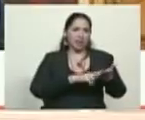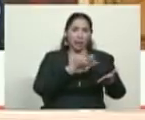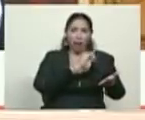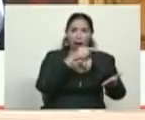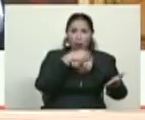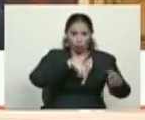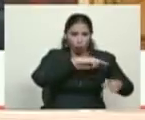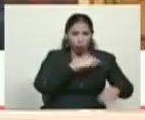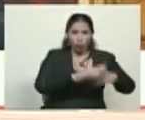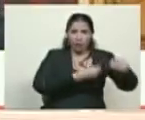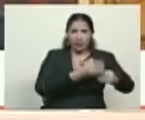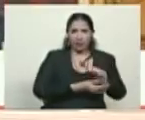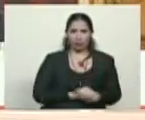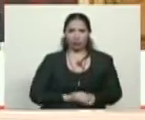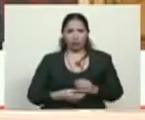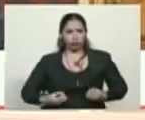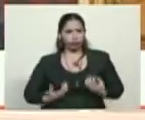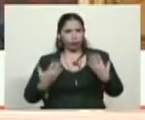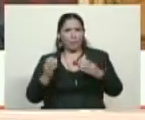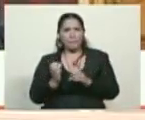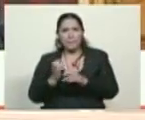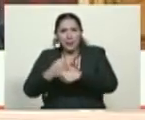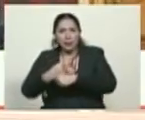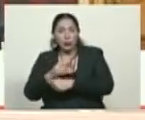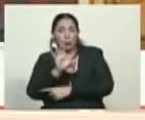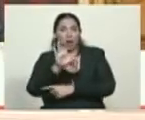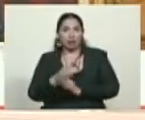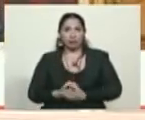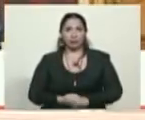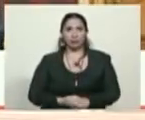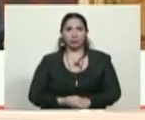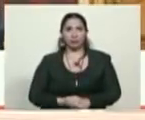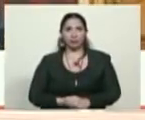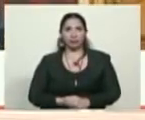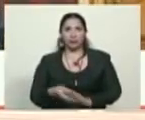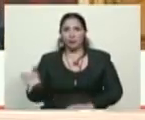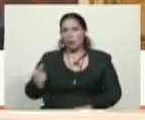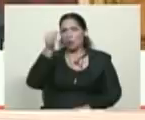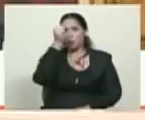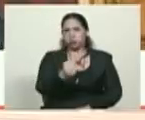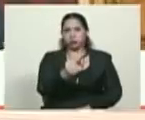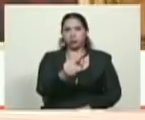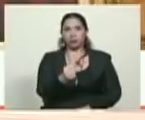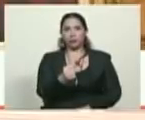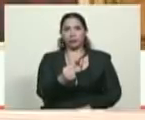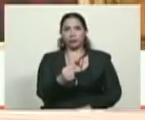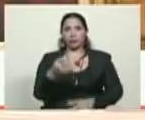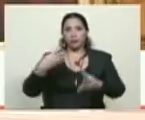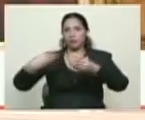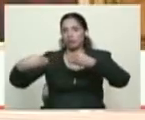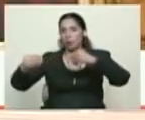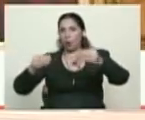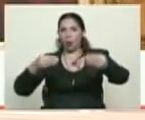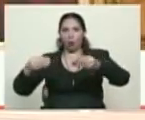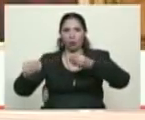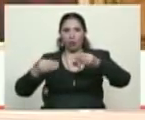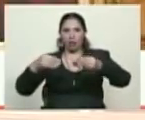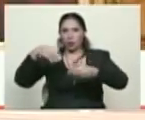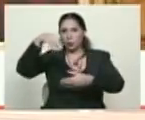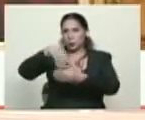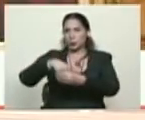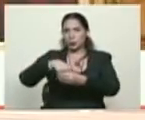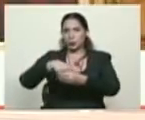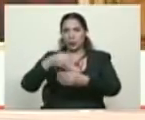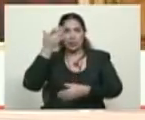para llenar de presión a un país e imponer el modelo de intervención que